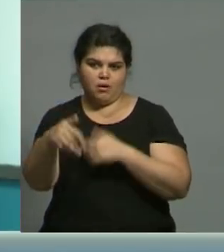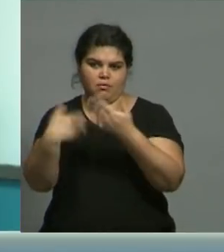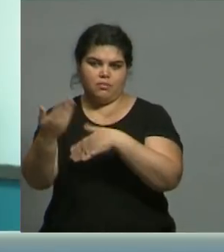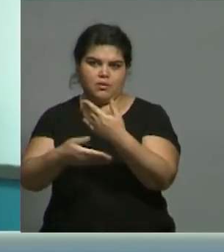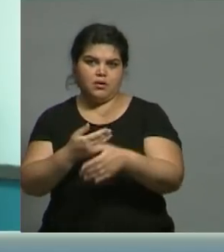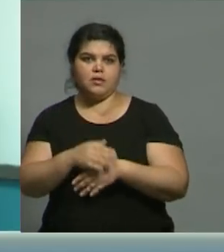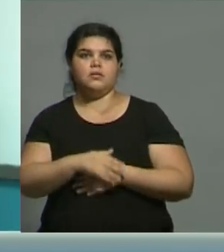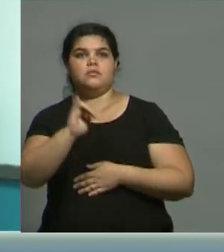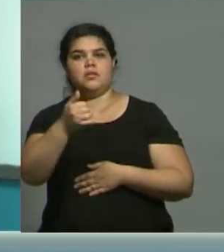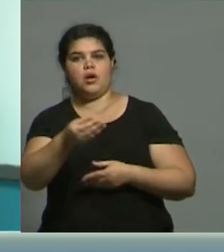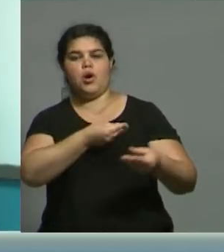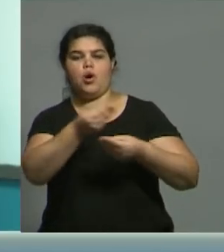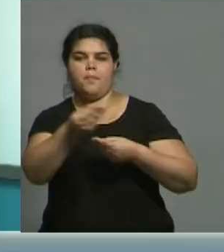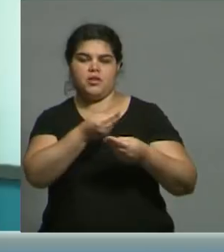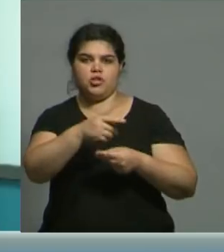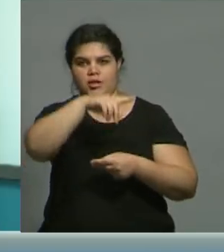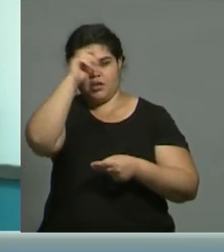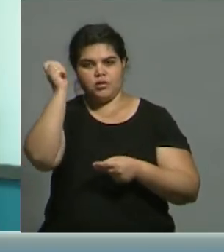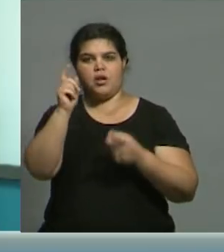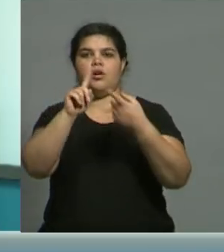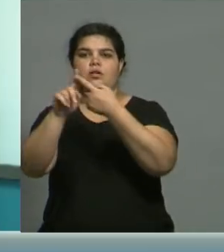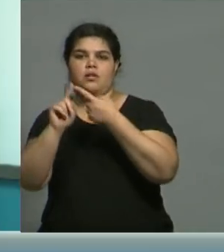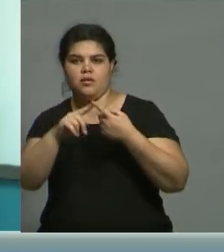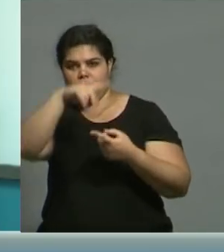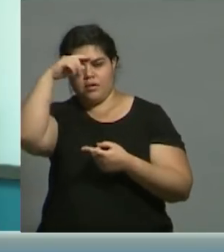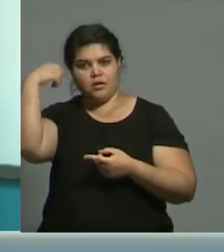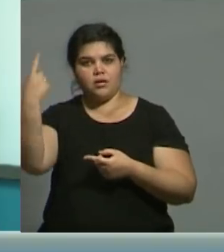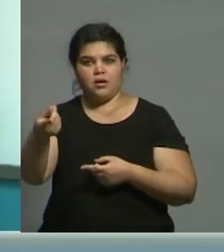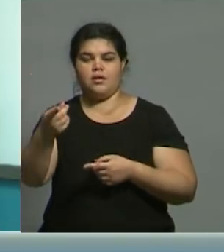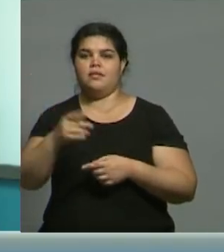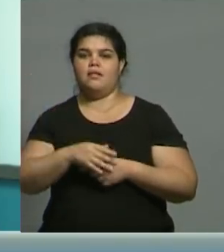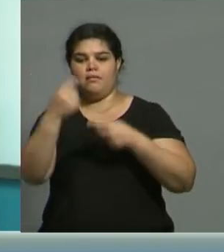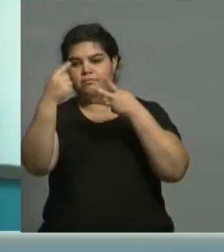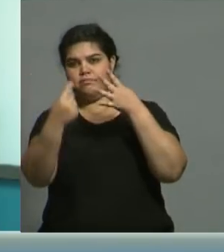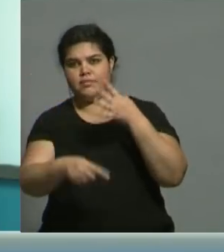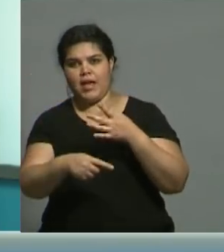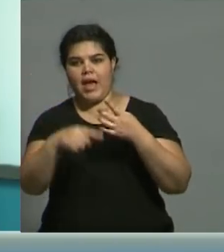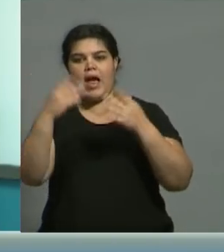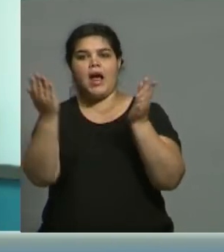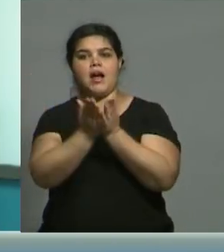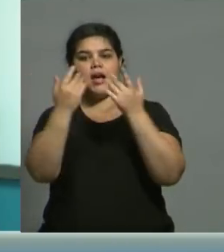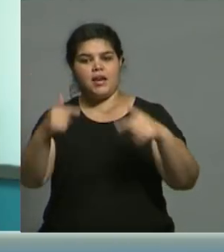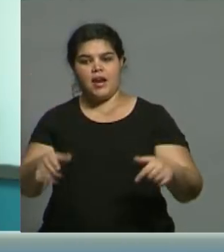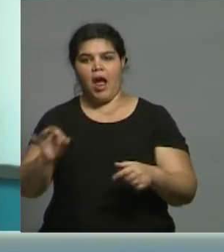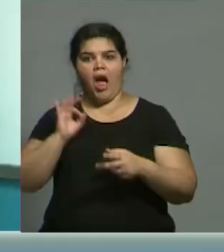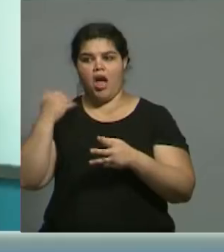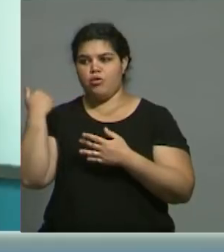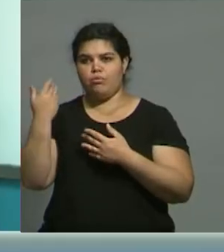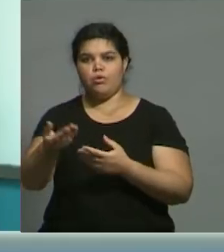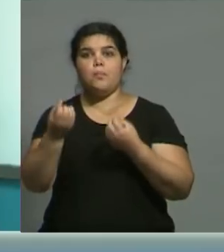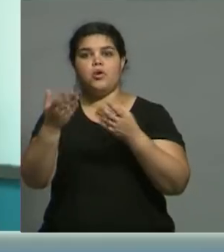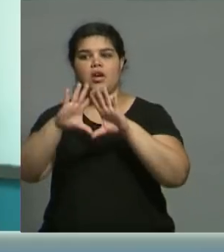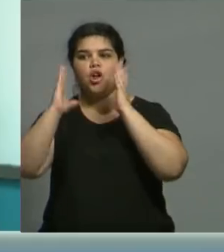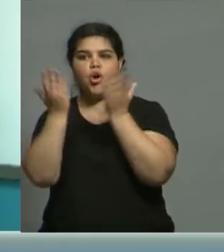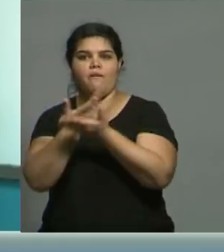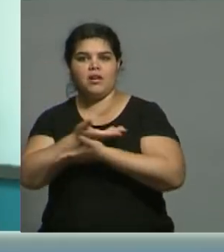comercio internacional, comercio exterior, relaciones internacionales, son carreras que han tenido un auge en los últimos años producto de la globalización